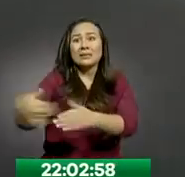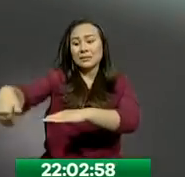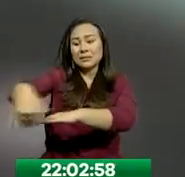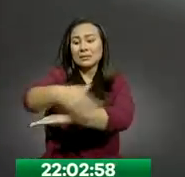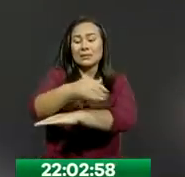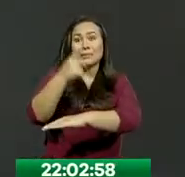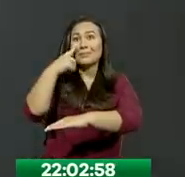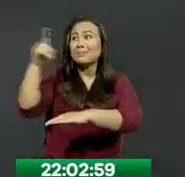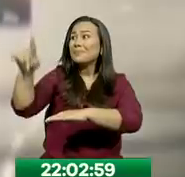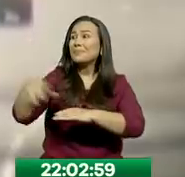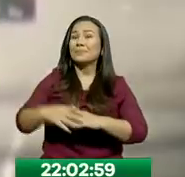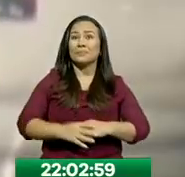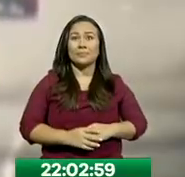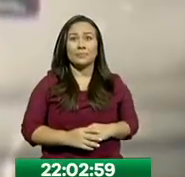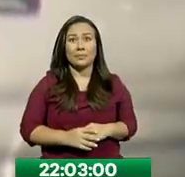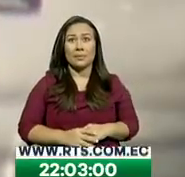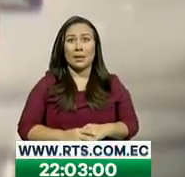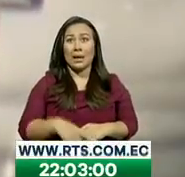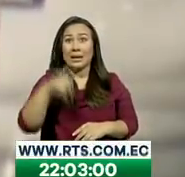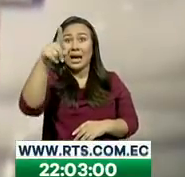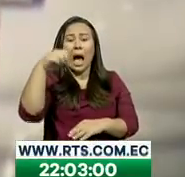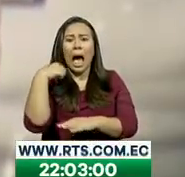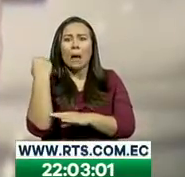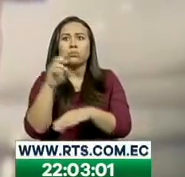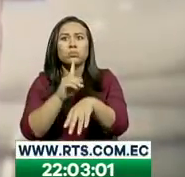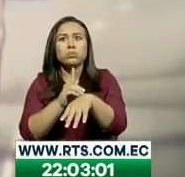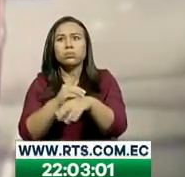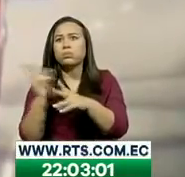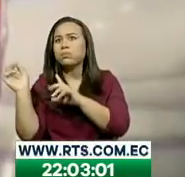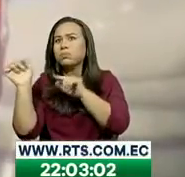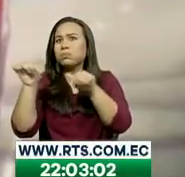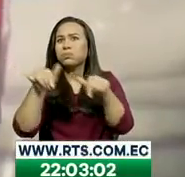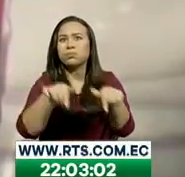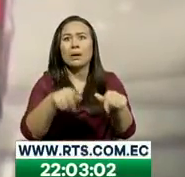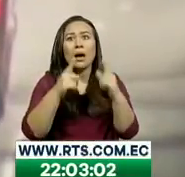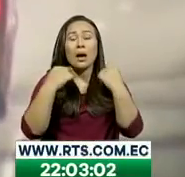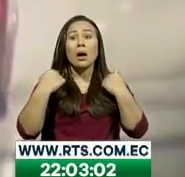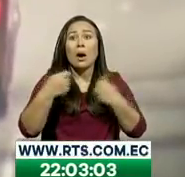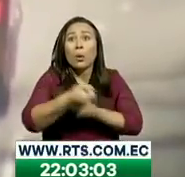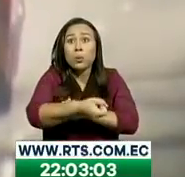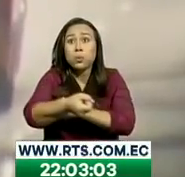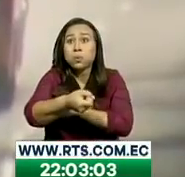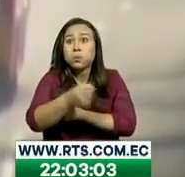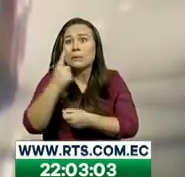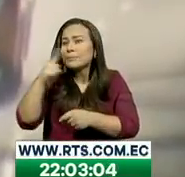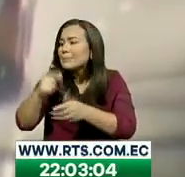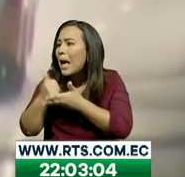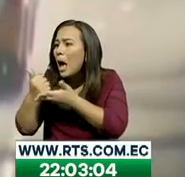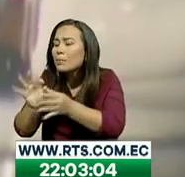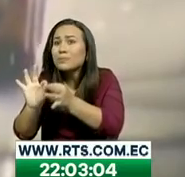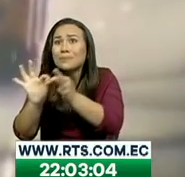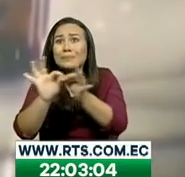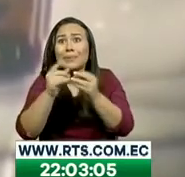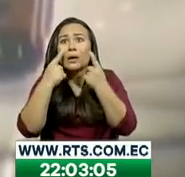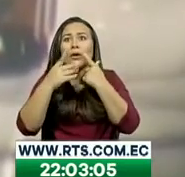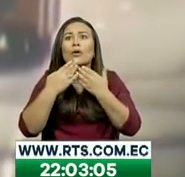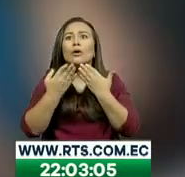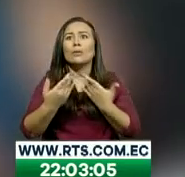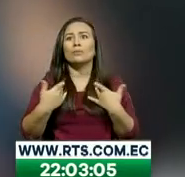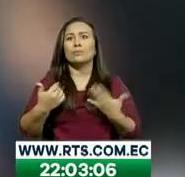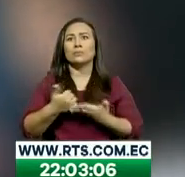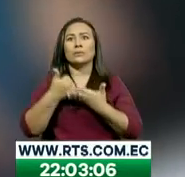la calzada. Ambulancias del Ministerio de Salud Pública y del Cuerpo de Bomberos de Guayaquil atendieron la